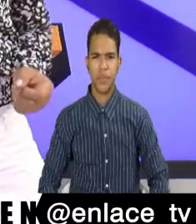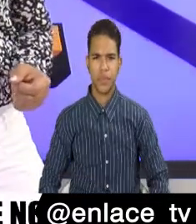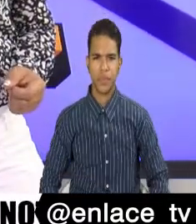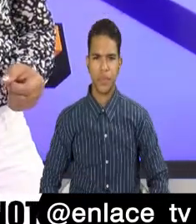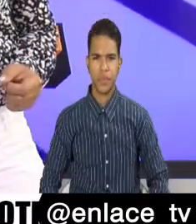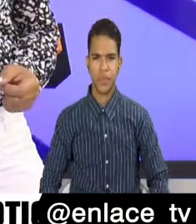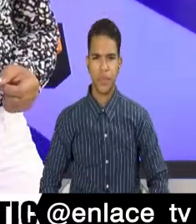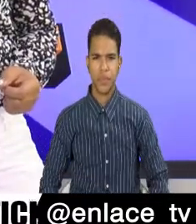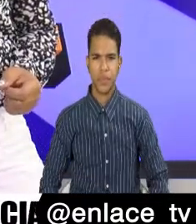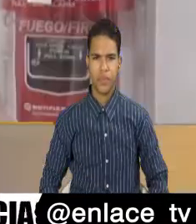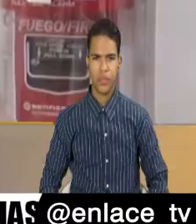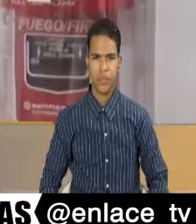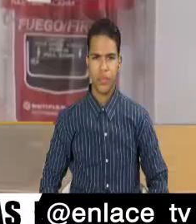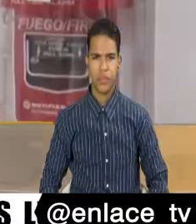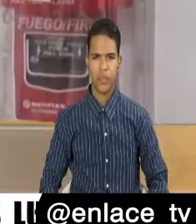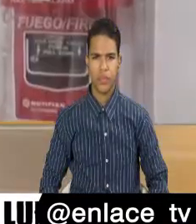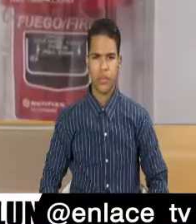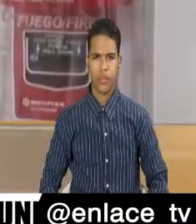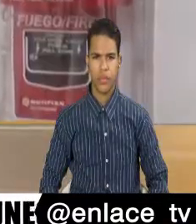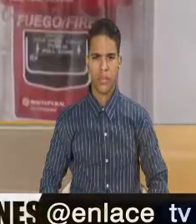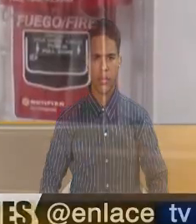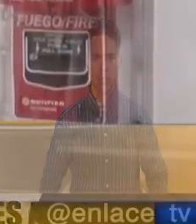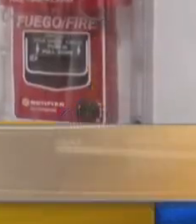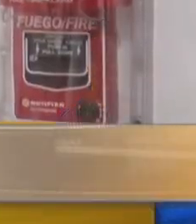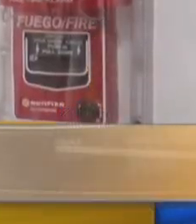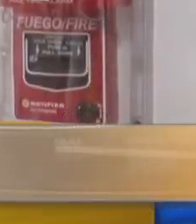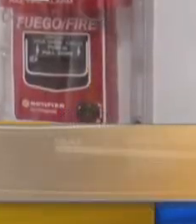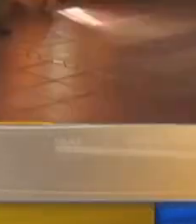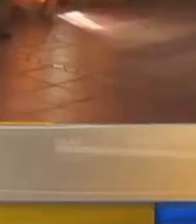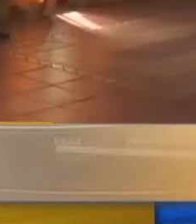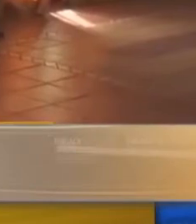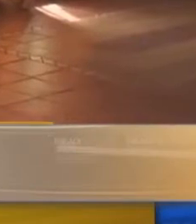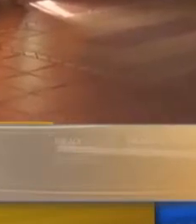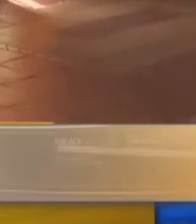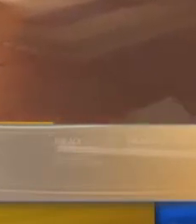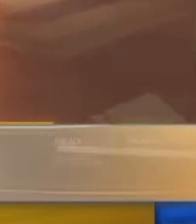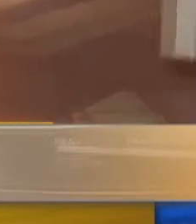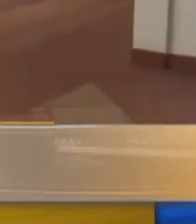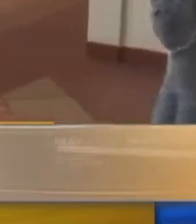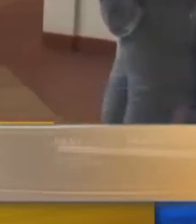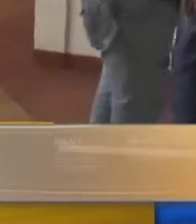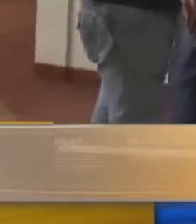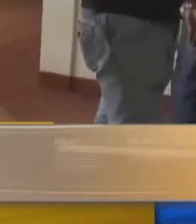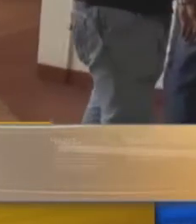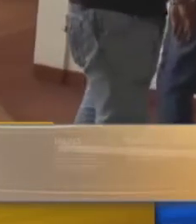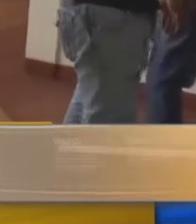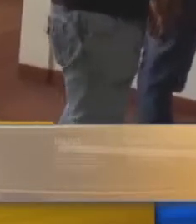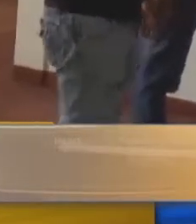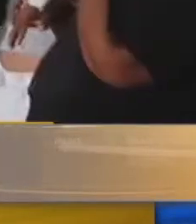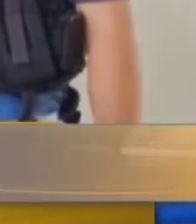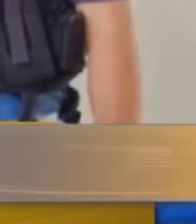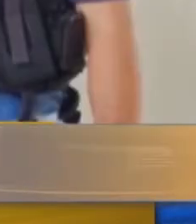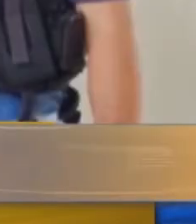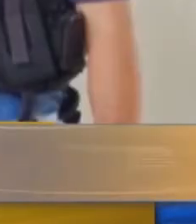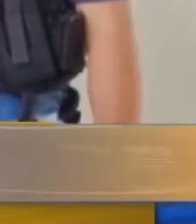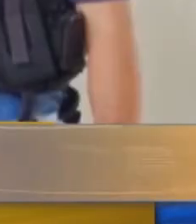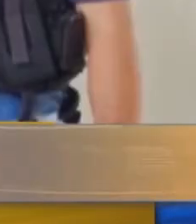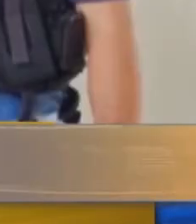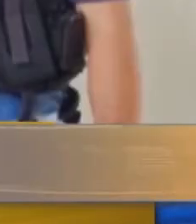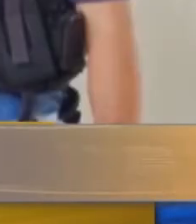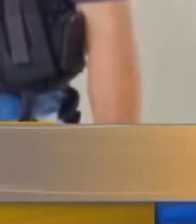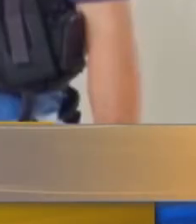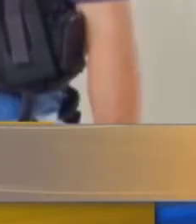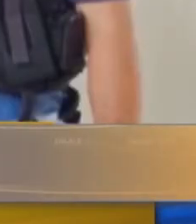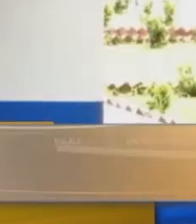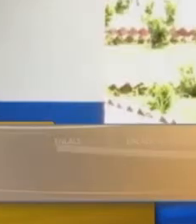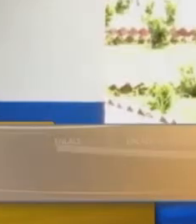Bienvenidos. Fiscalía Seccional del Magdalena Medio reportó la desarticulación de la banda La Verde dedicada al narcotráfico y de la recaptura de ladrón